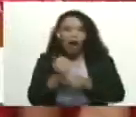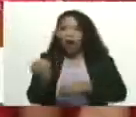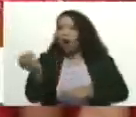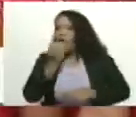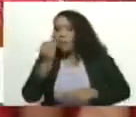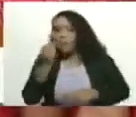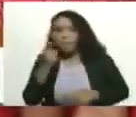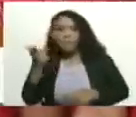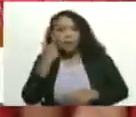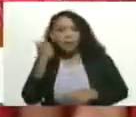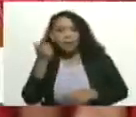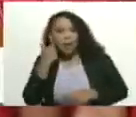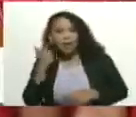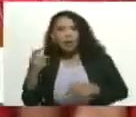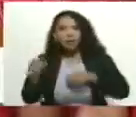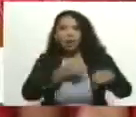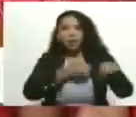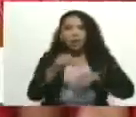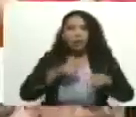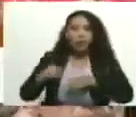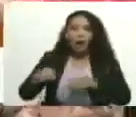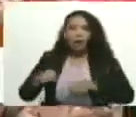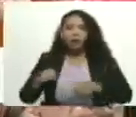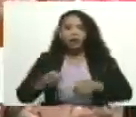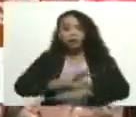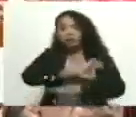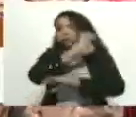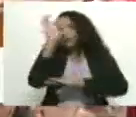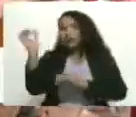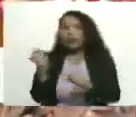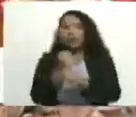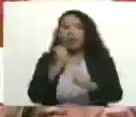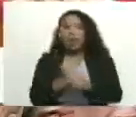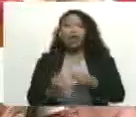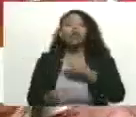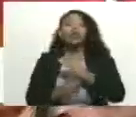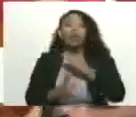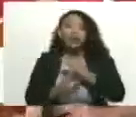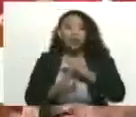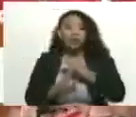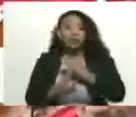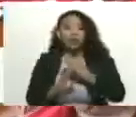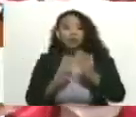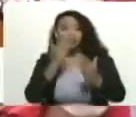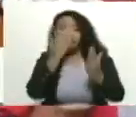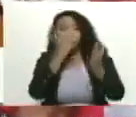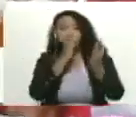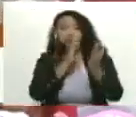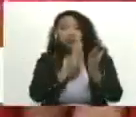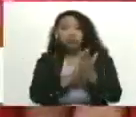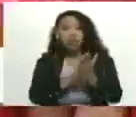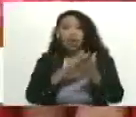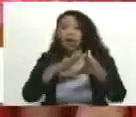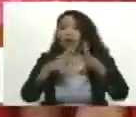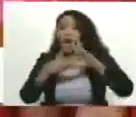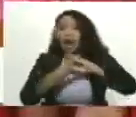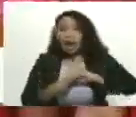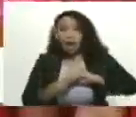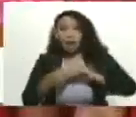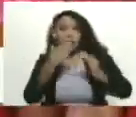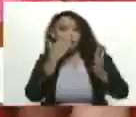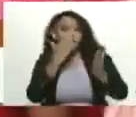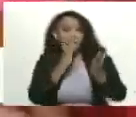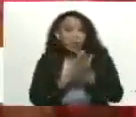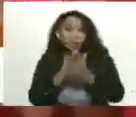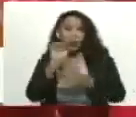comida, anda trabajando todo el día y todavía le da chance de estar frente a los clas, de estar frente de la